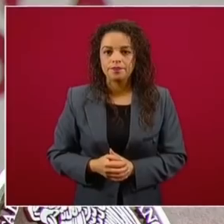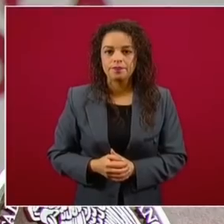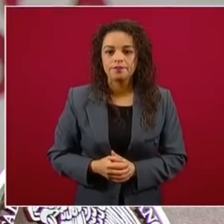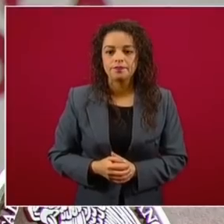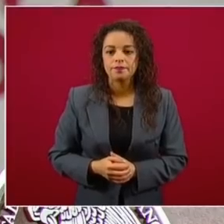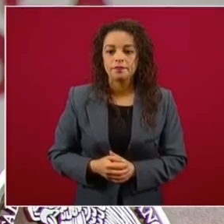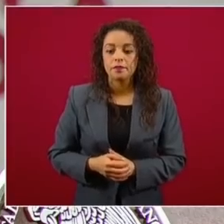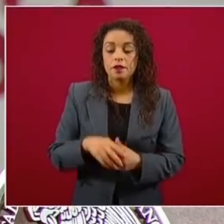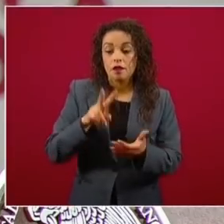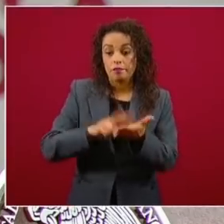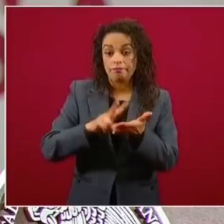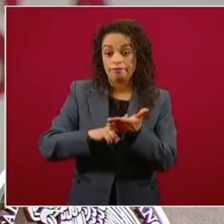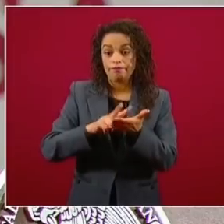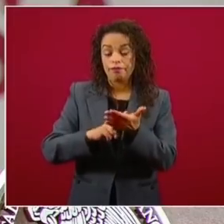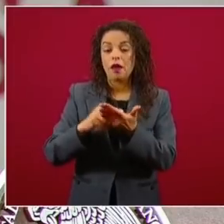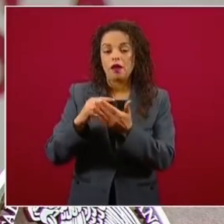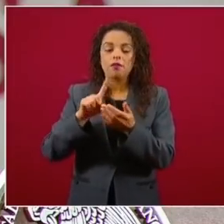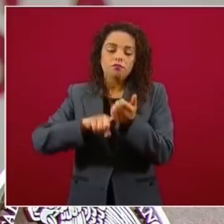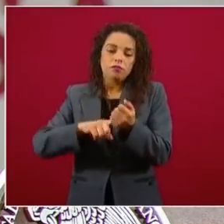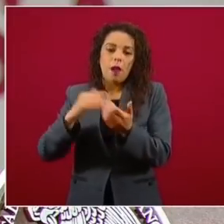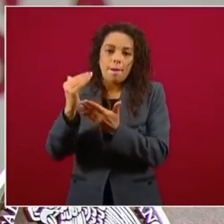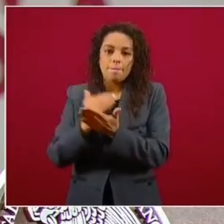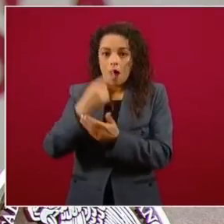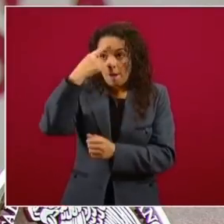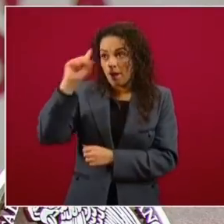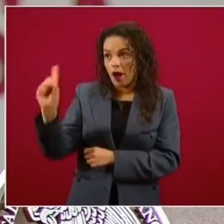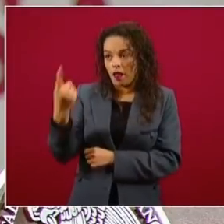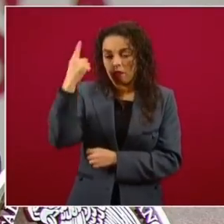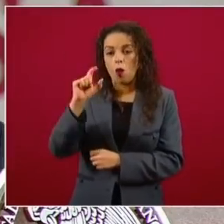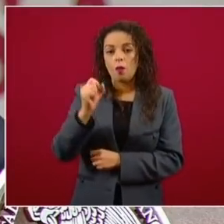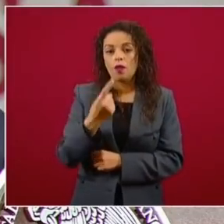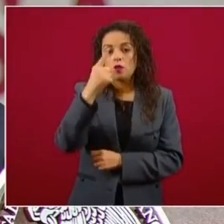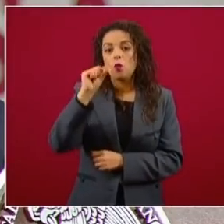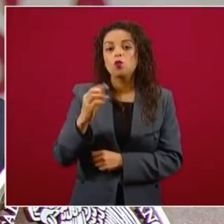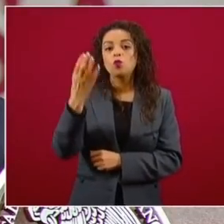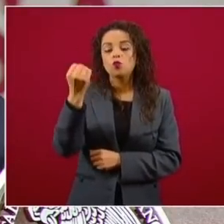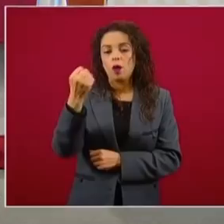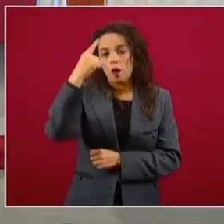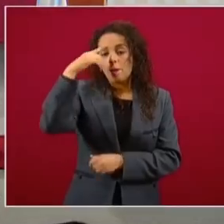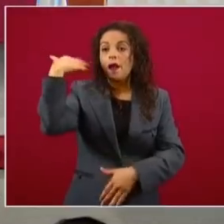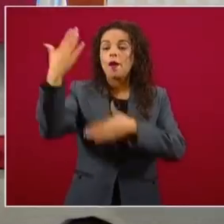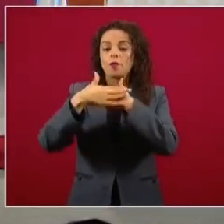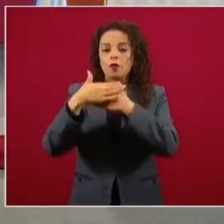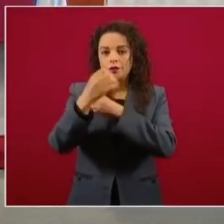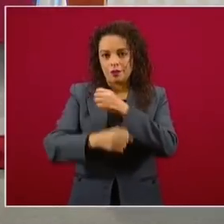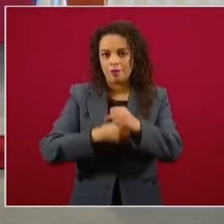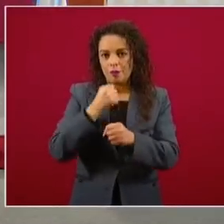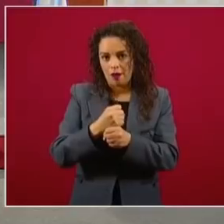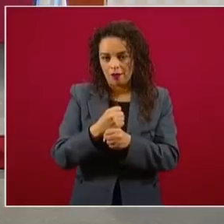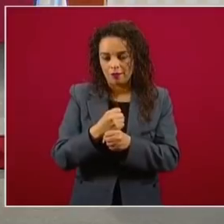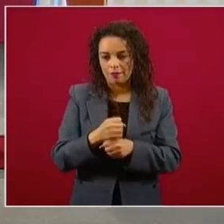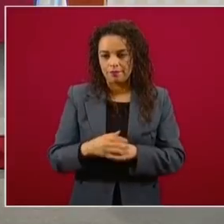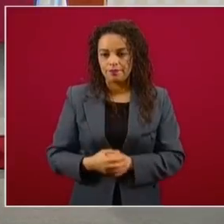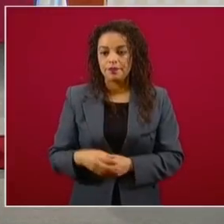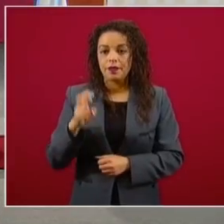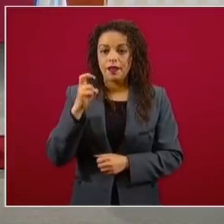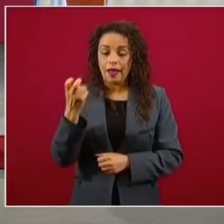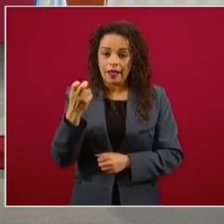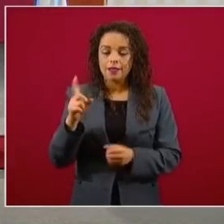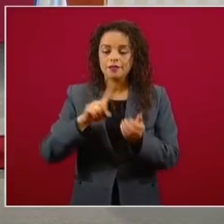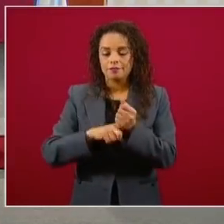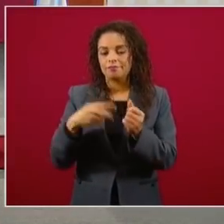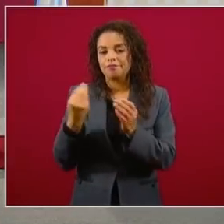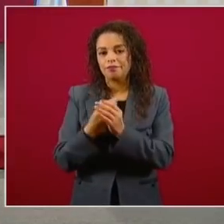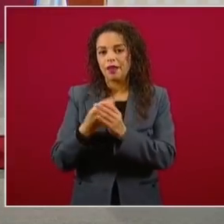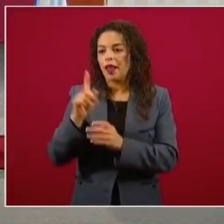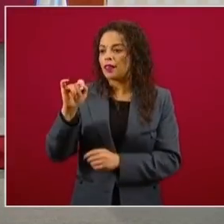ligeramente menor para el dólar de 21.9 para el próximo año. Finalmente, con la inflación hay que hacer